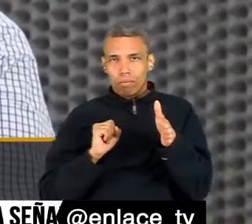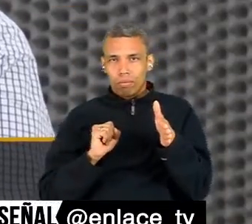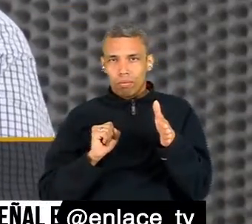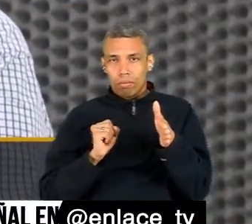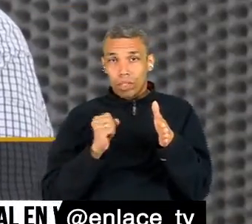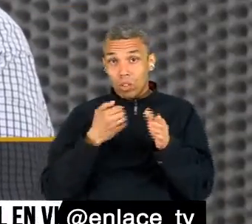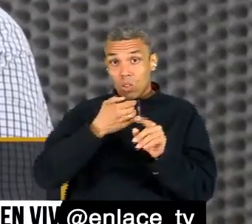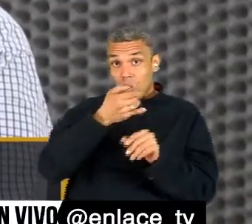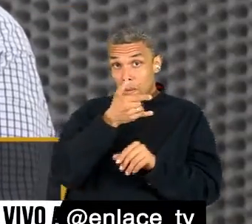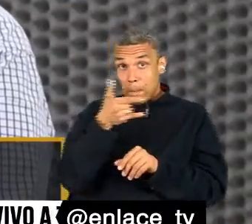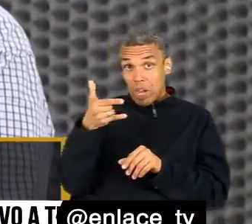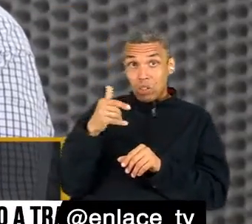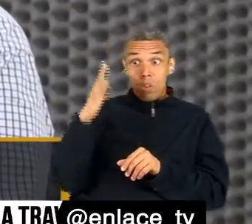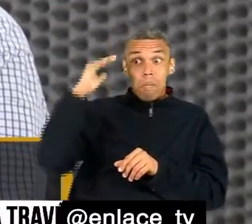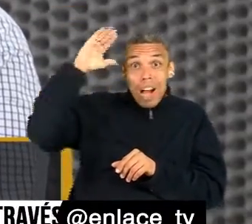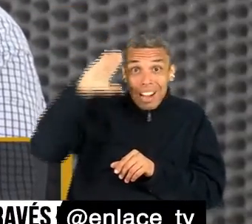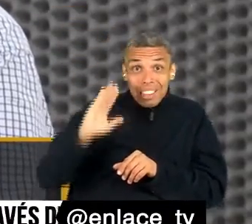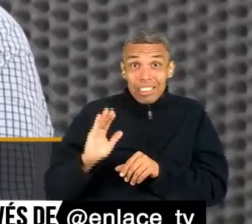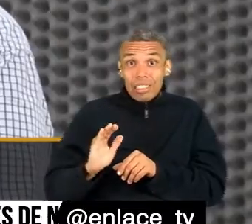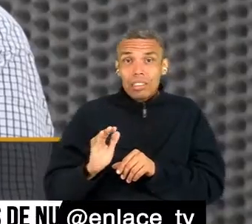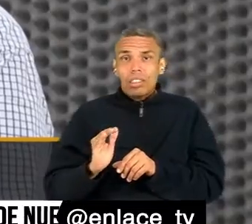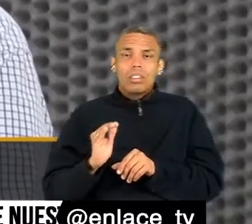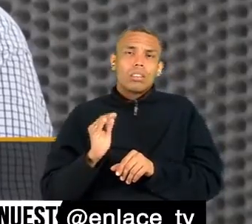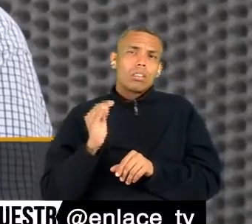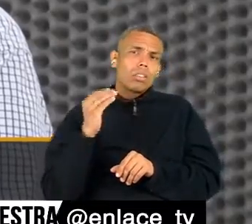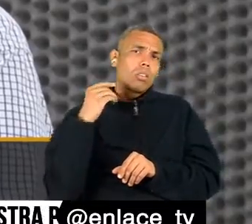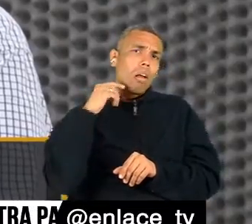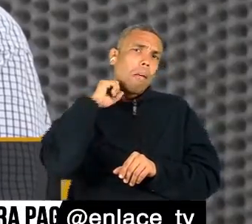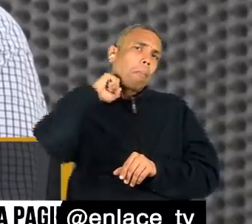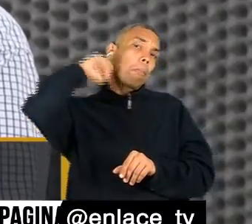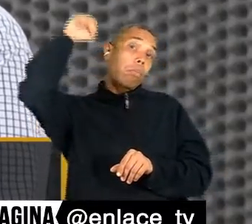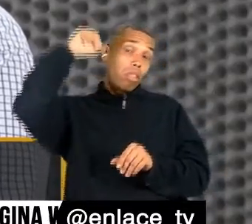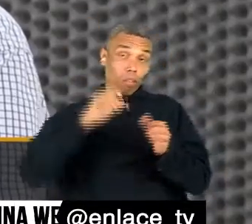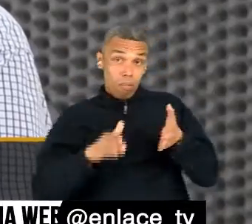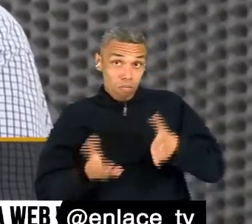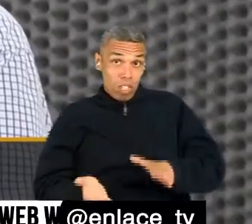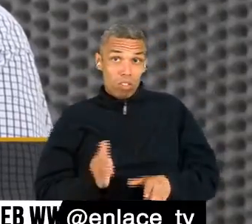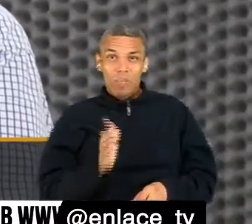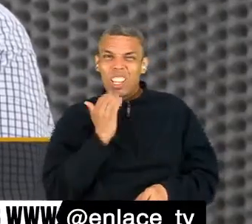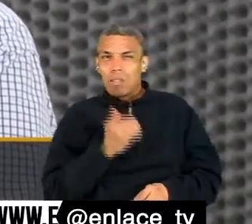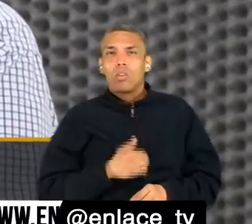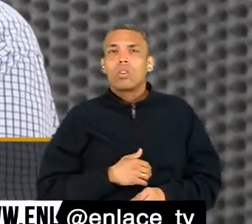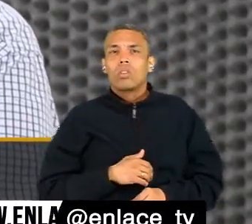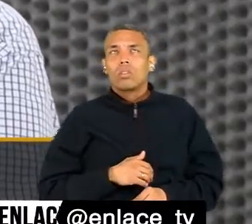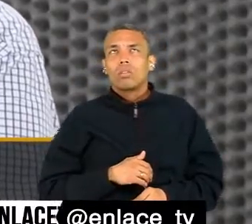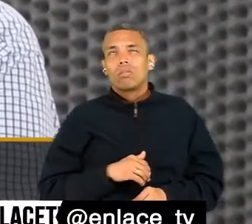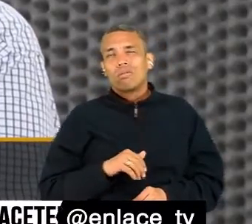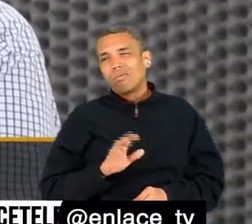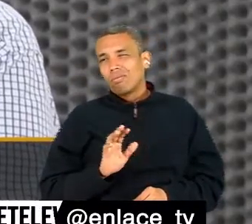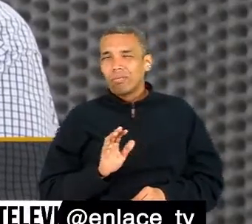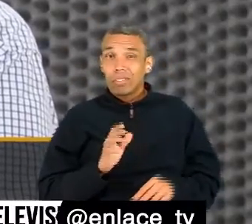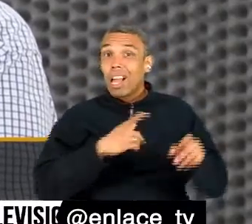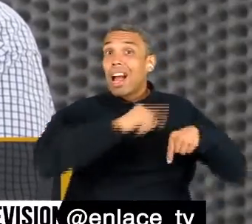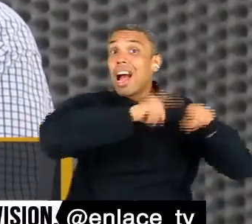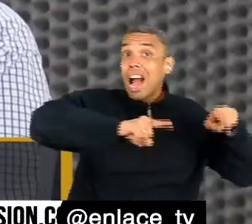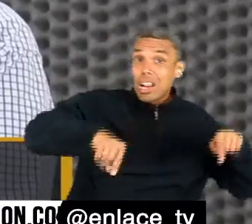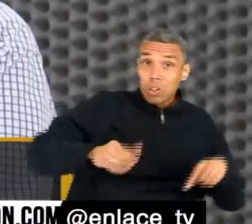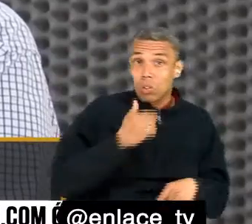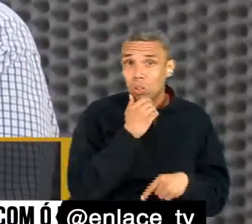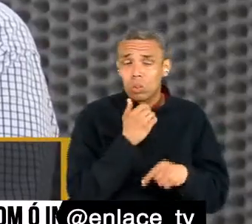presentan estadísticamente más el incremento de los suicidios. Tenemos que tener en cuenta que por cada suicidio que la persona logra cometer, hay